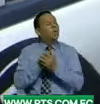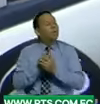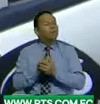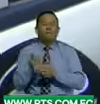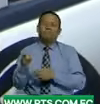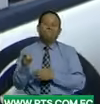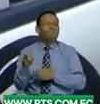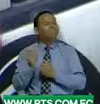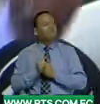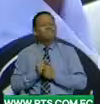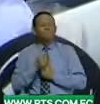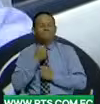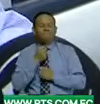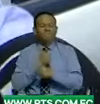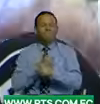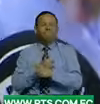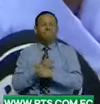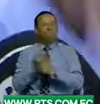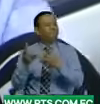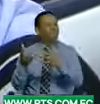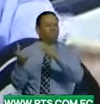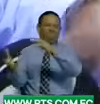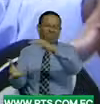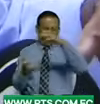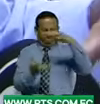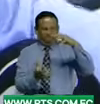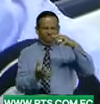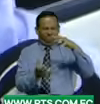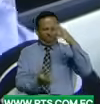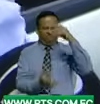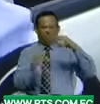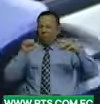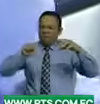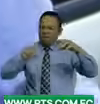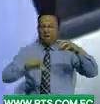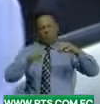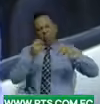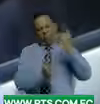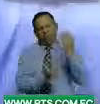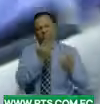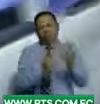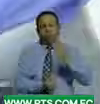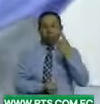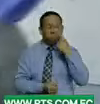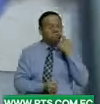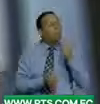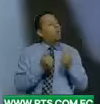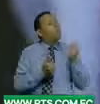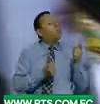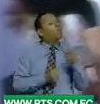o alguien que se parezca a mí, porque quemo lo malo del año que he hecho. A ver, ¿cuál es?